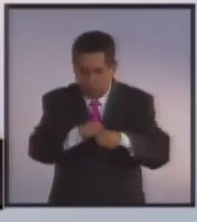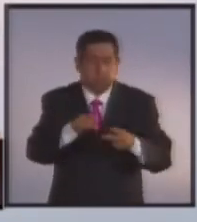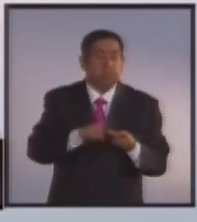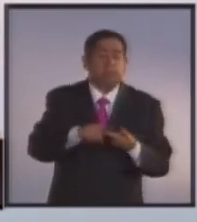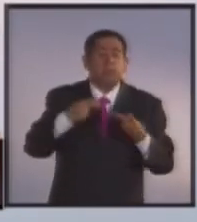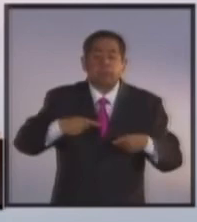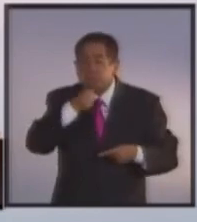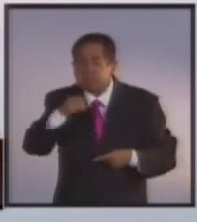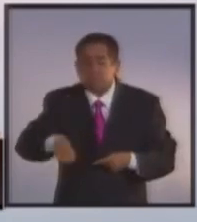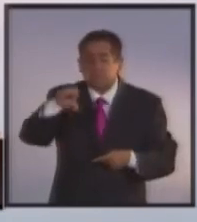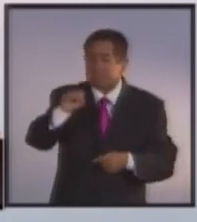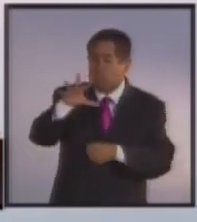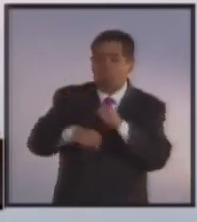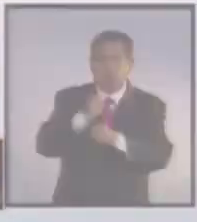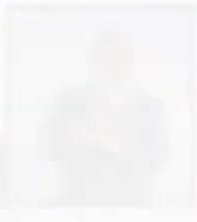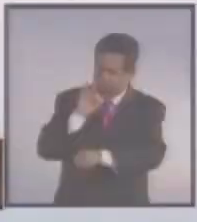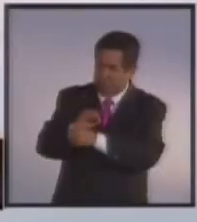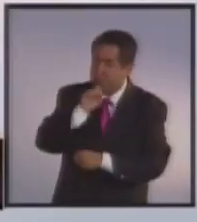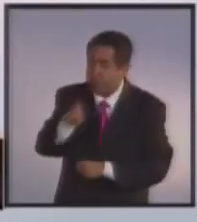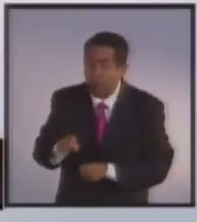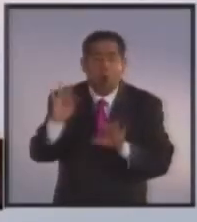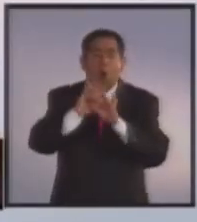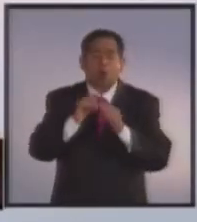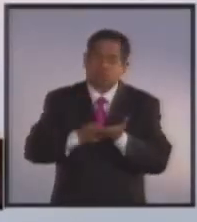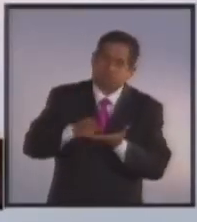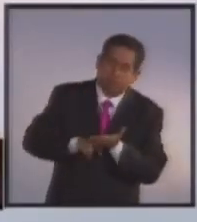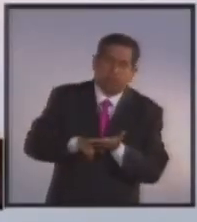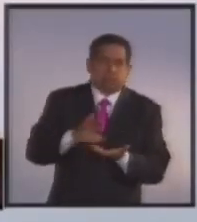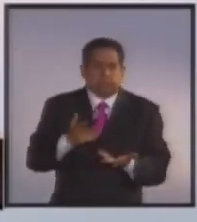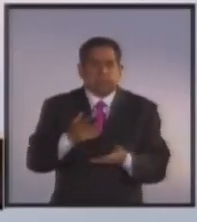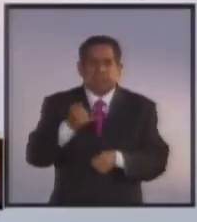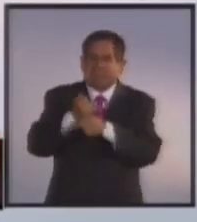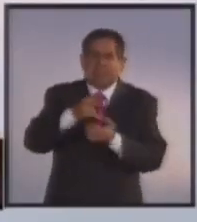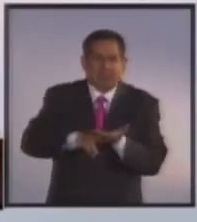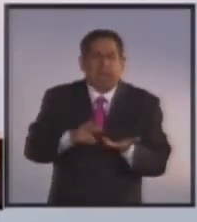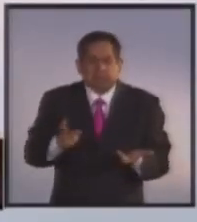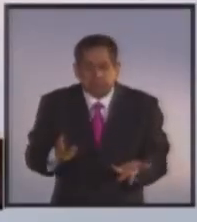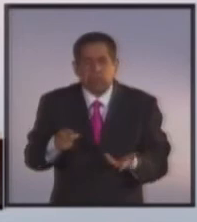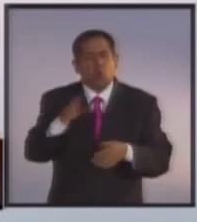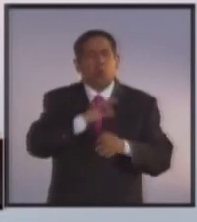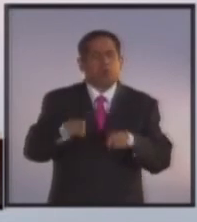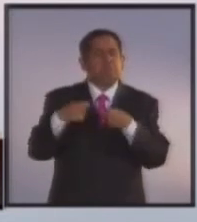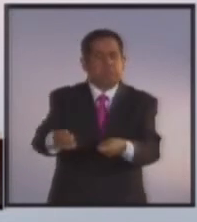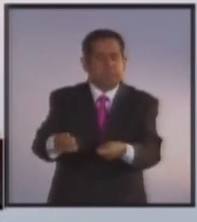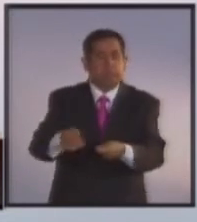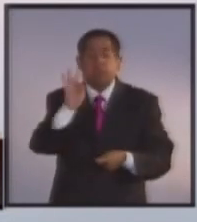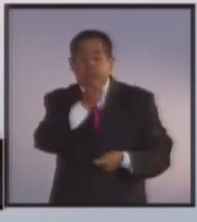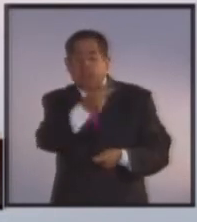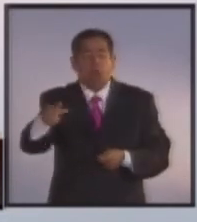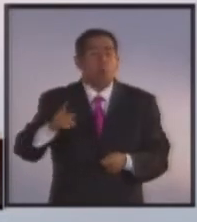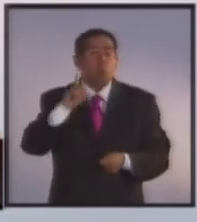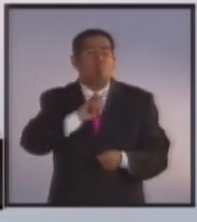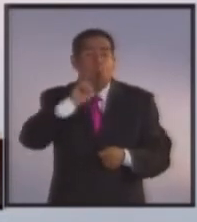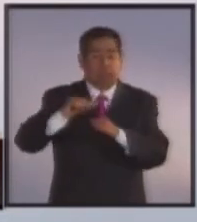años y el seguro de invalidez. También he comprometido dar a quienes son jefas de familia un seguro de vida